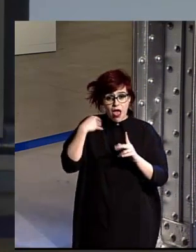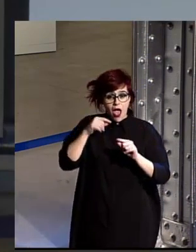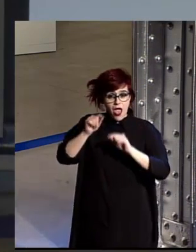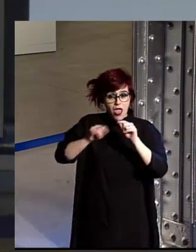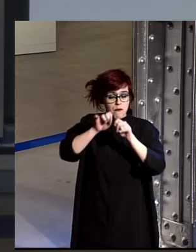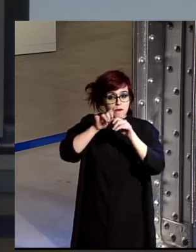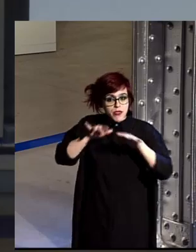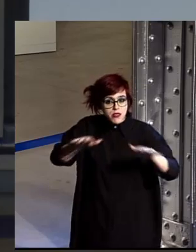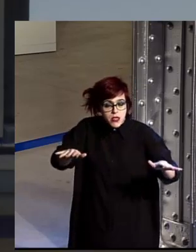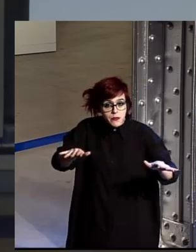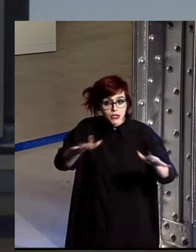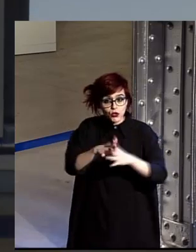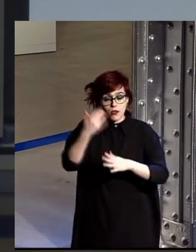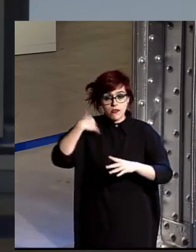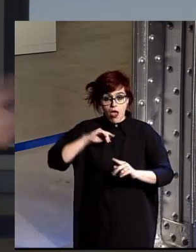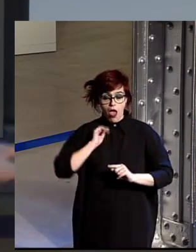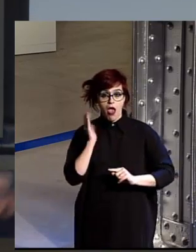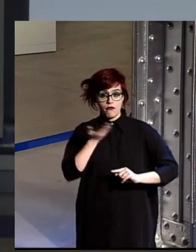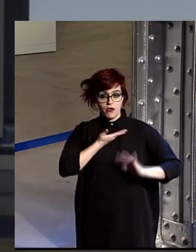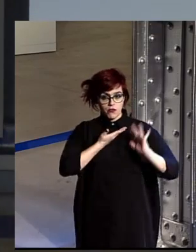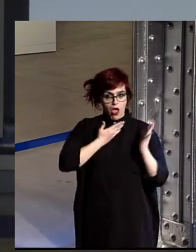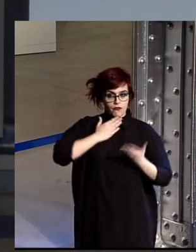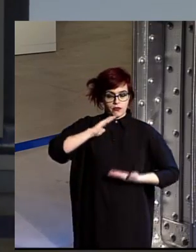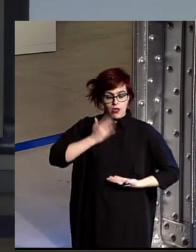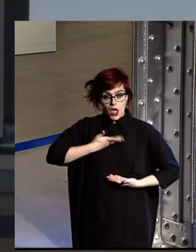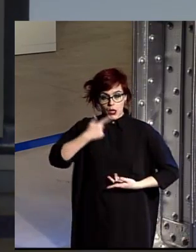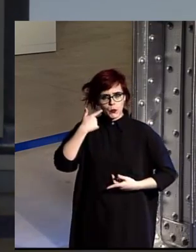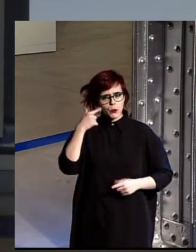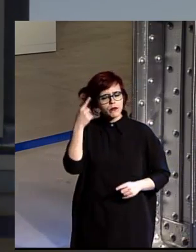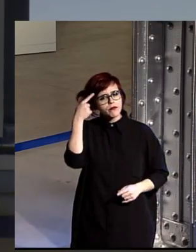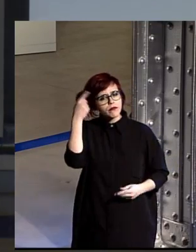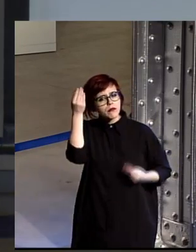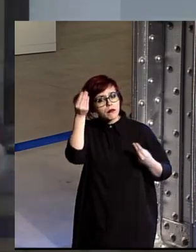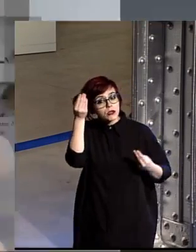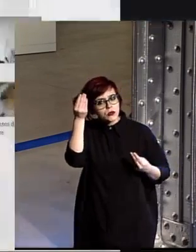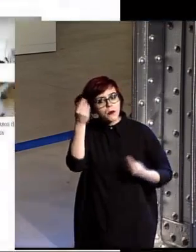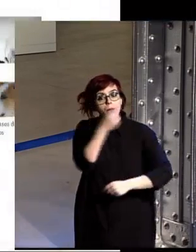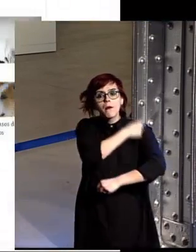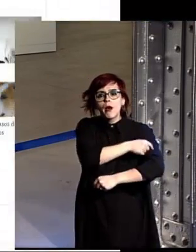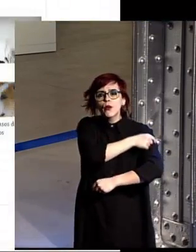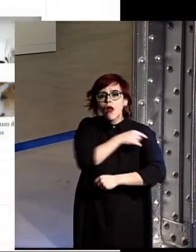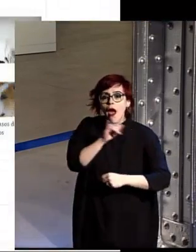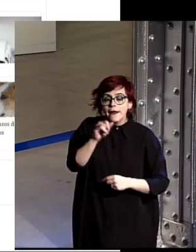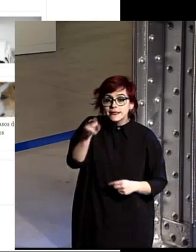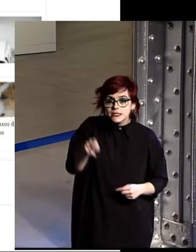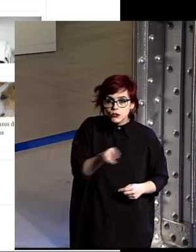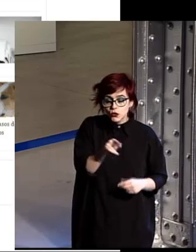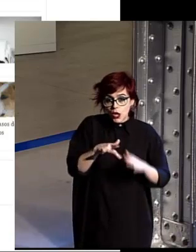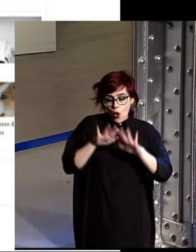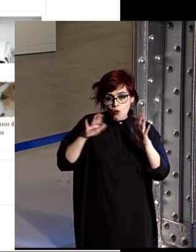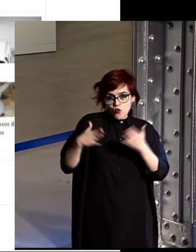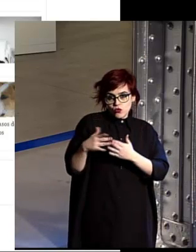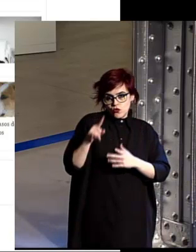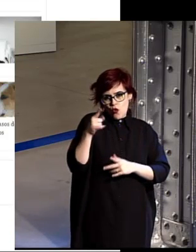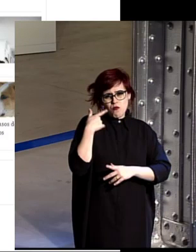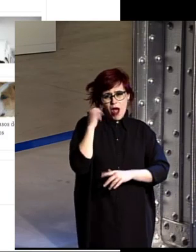zonas del mundo. Cuando nos empiezan a salpicar cosas, pues todo el mundo se pregunta lo mismo, que es ¿por qué no hay una vacuna? O sea, en todo el primer mundo el escándalo era ¿por qué no hay